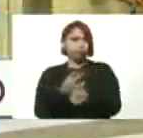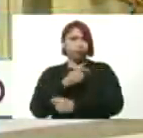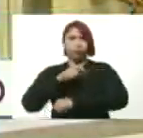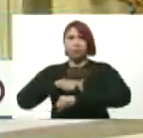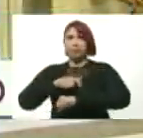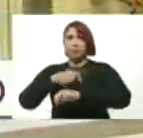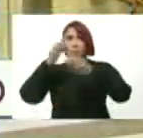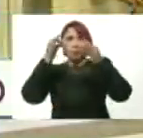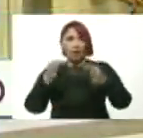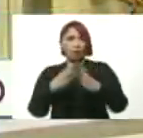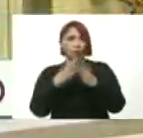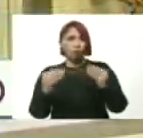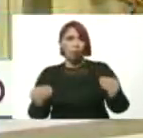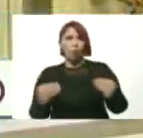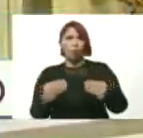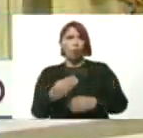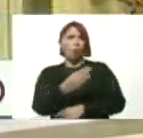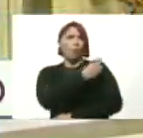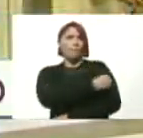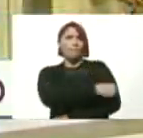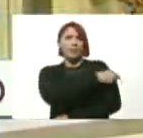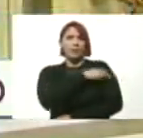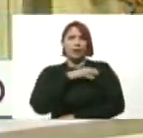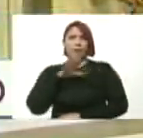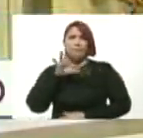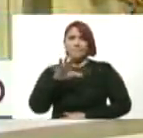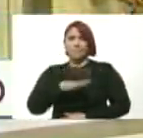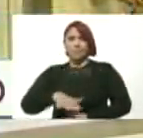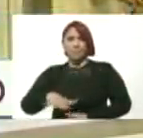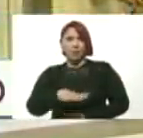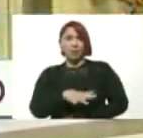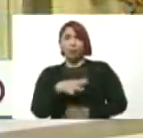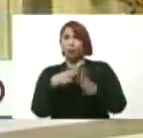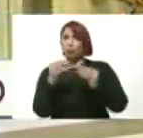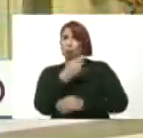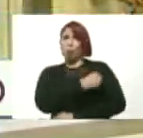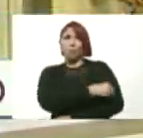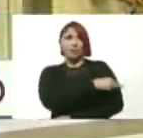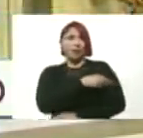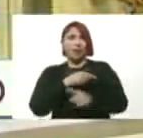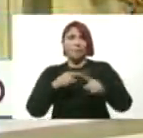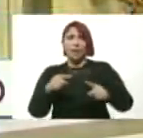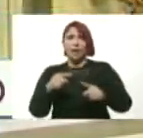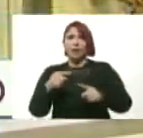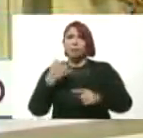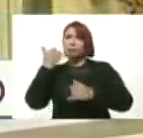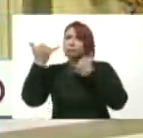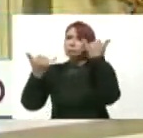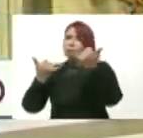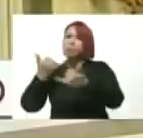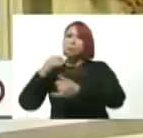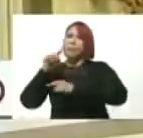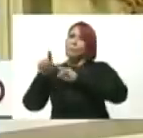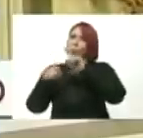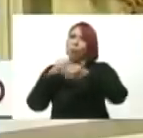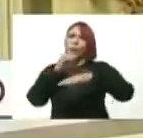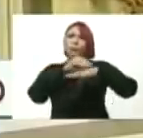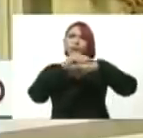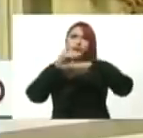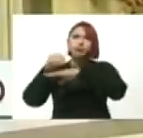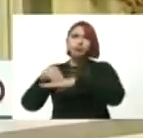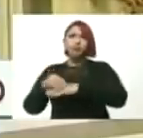todos los hospitales del país todos los hospitales para consultas permanente